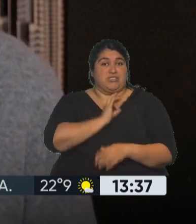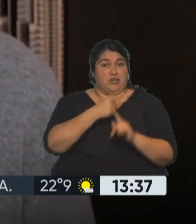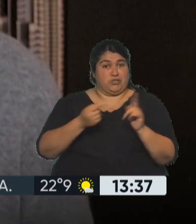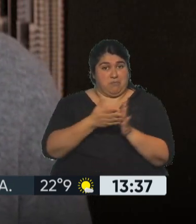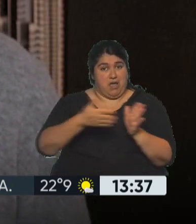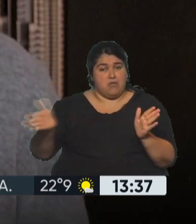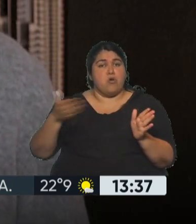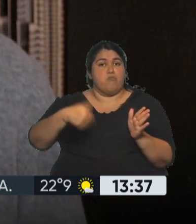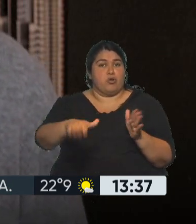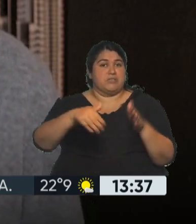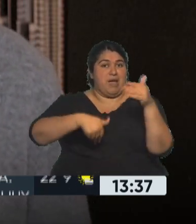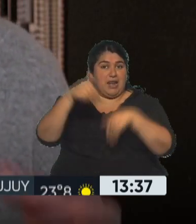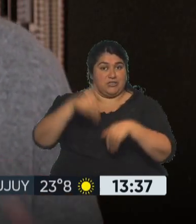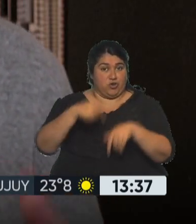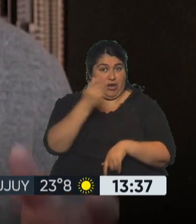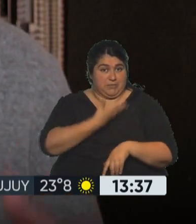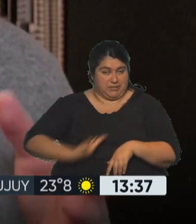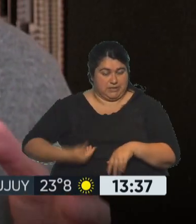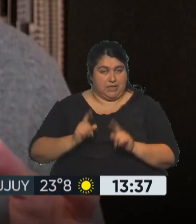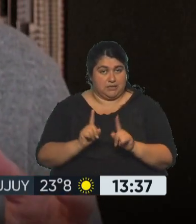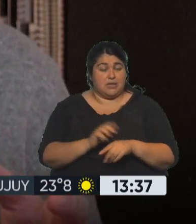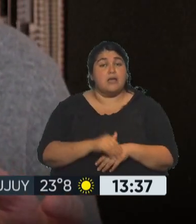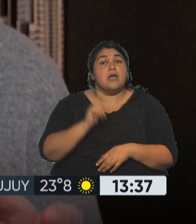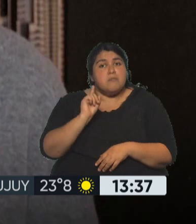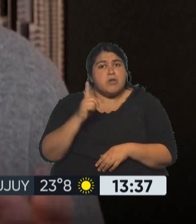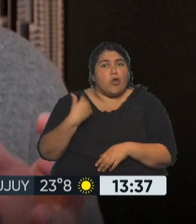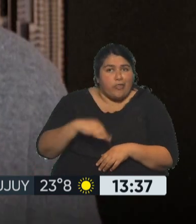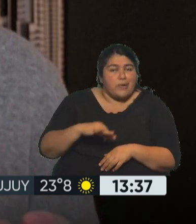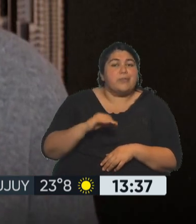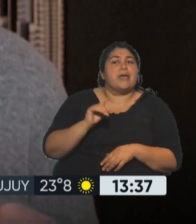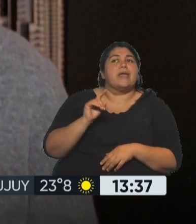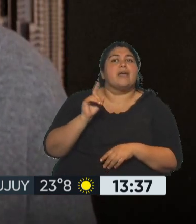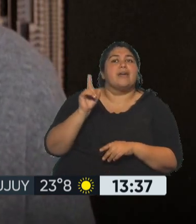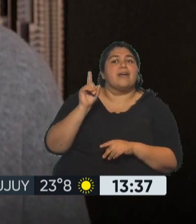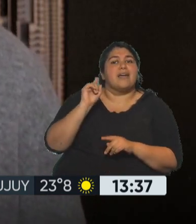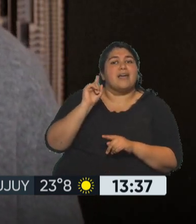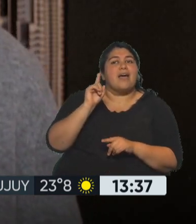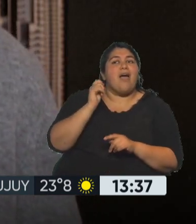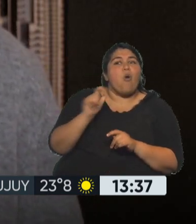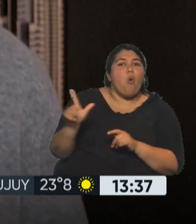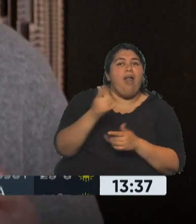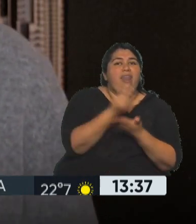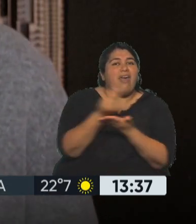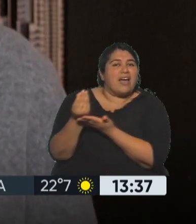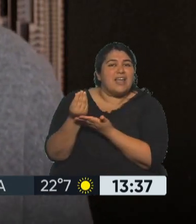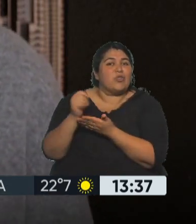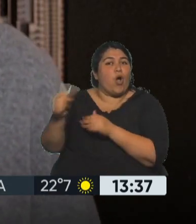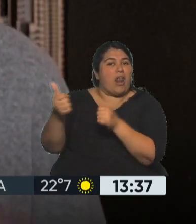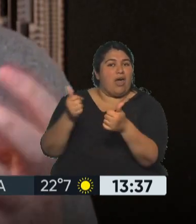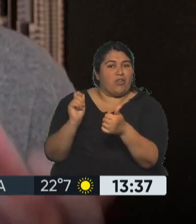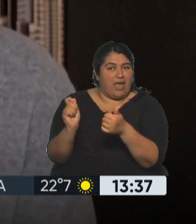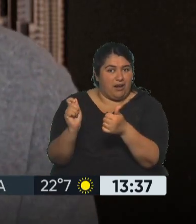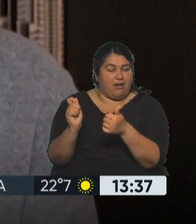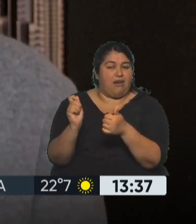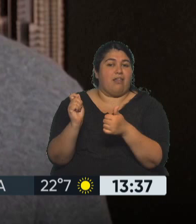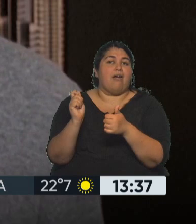próximas elecciones presidenciales? Pero también el centro tiene que considerar cuáles fueron los candidatos ganadores. Unos candidatos